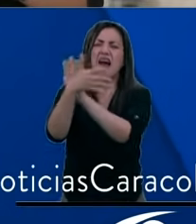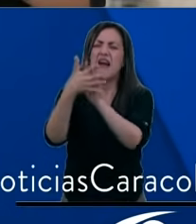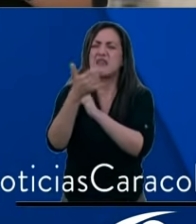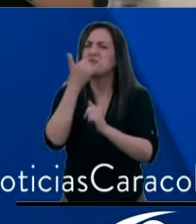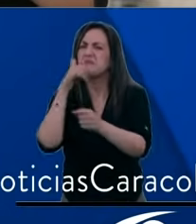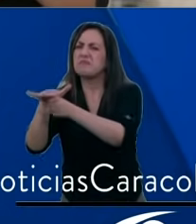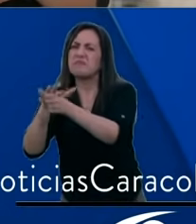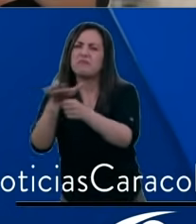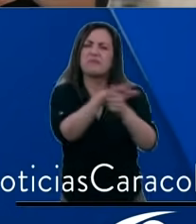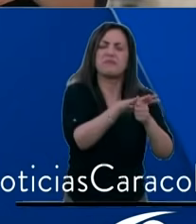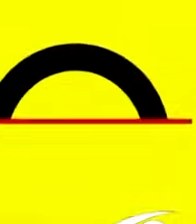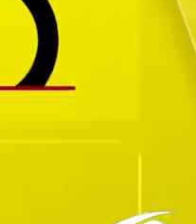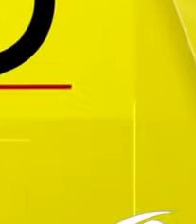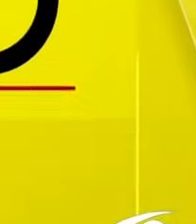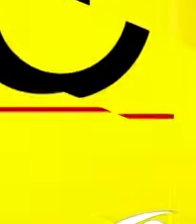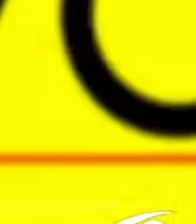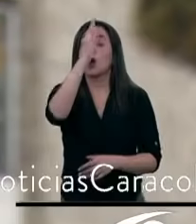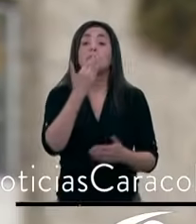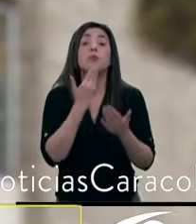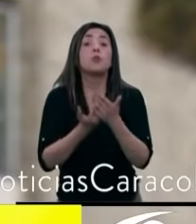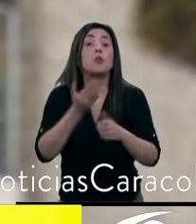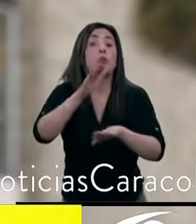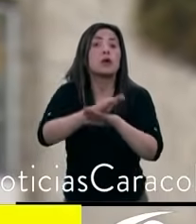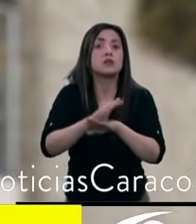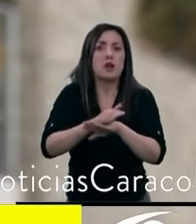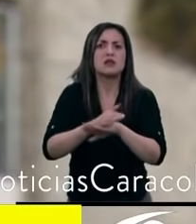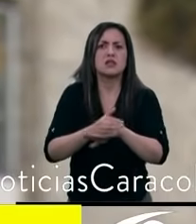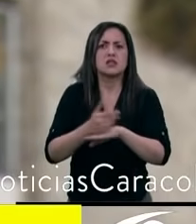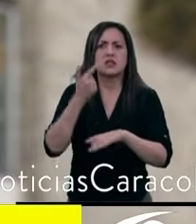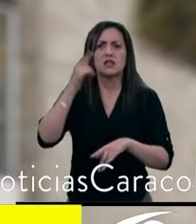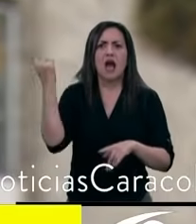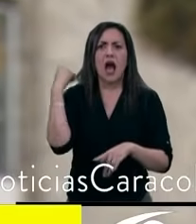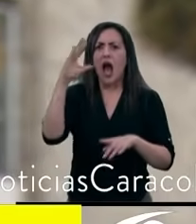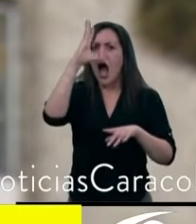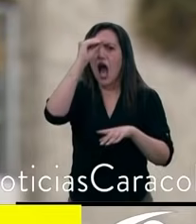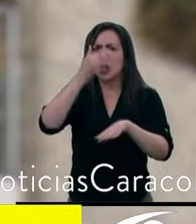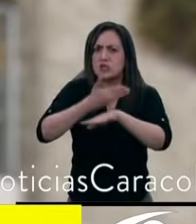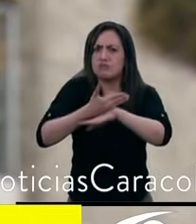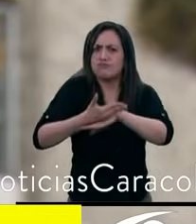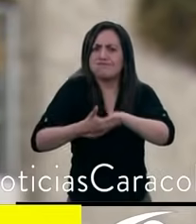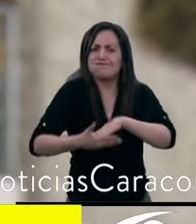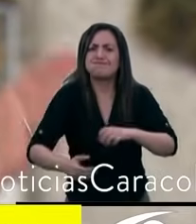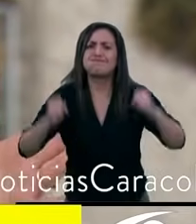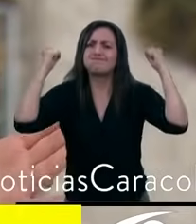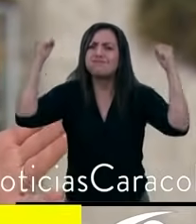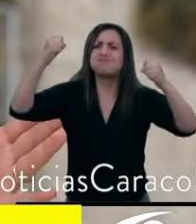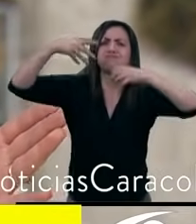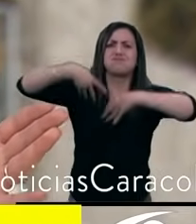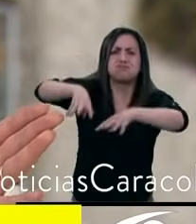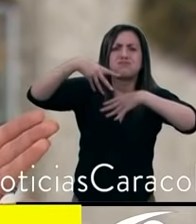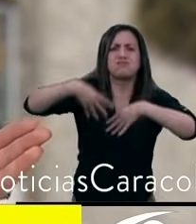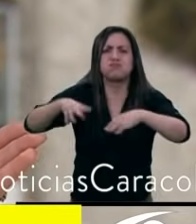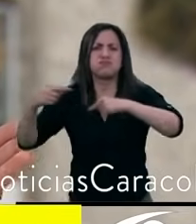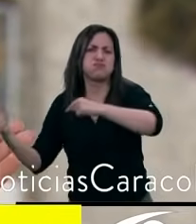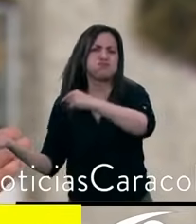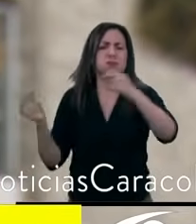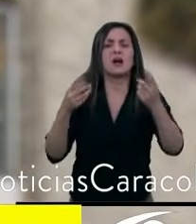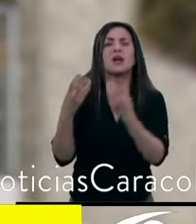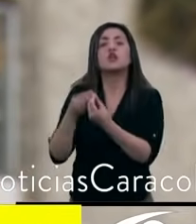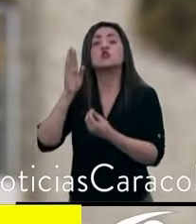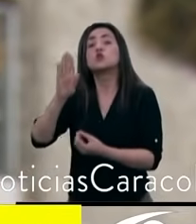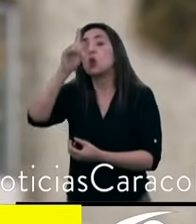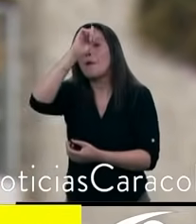¿qué tal? Buenas tardes. Hasta altas horas de la noche se registraron manifestaciones entre ciudadanos de Madrid, Cundinamarca